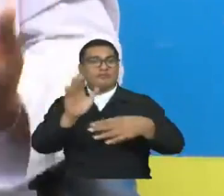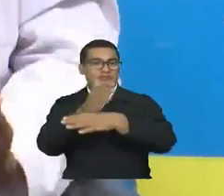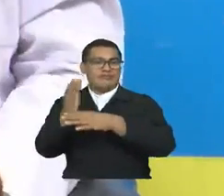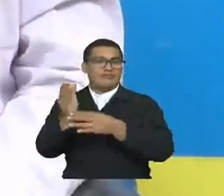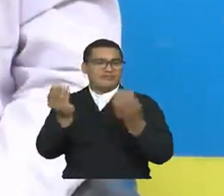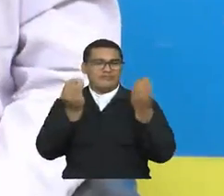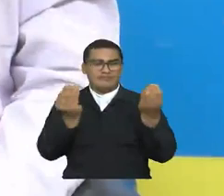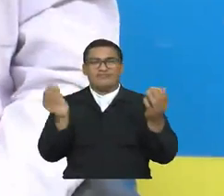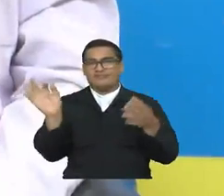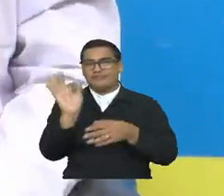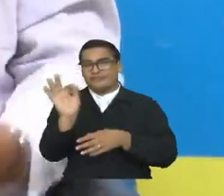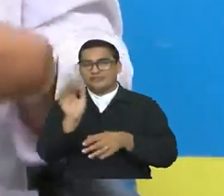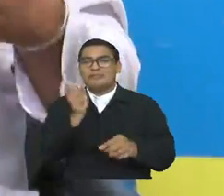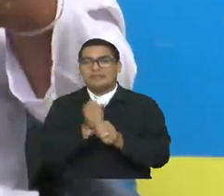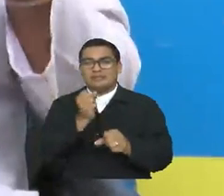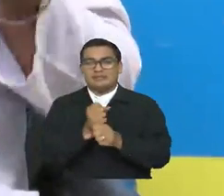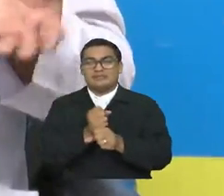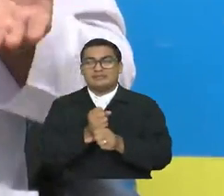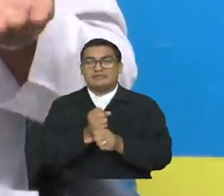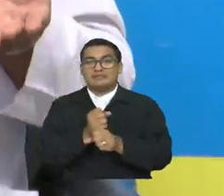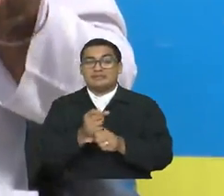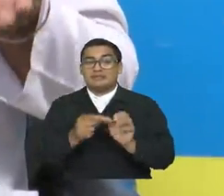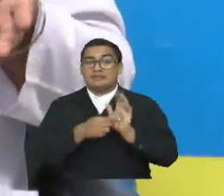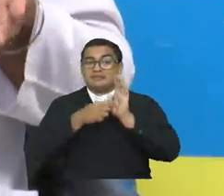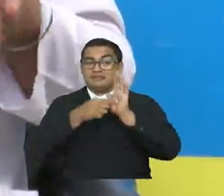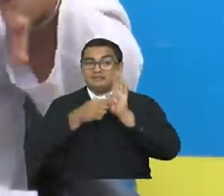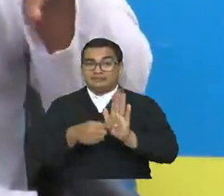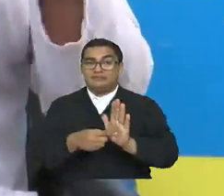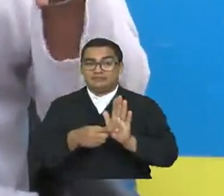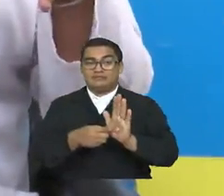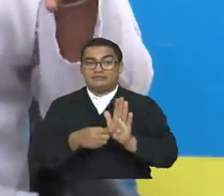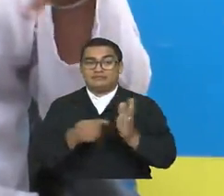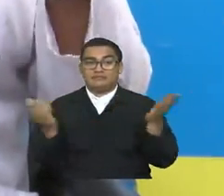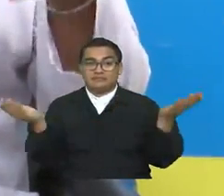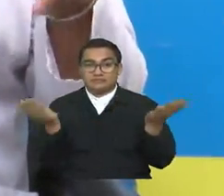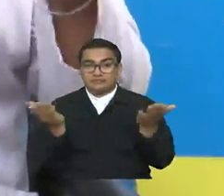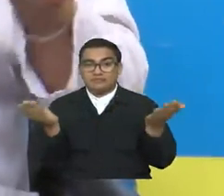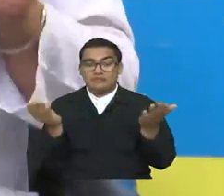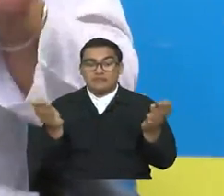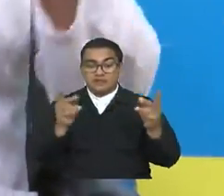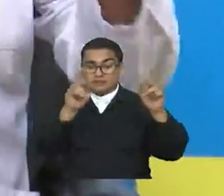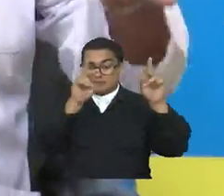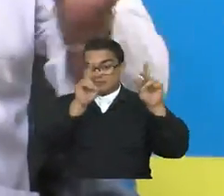Porque no es lo mismo, no le vamos a exigir lo mismo a una